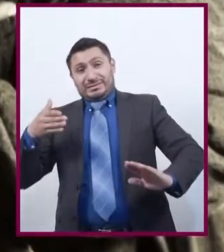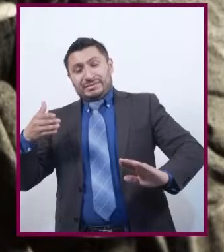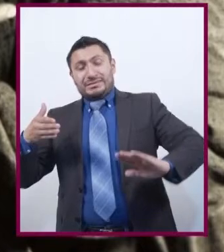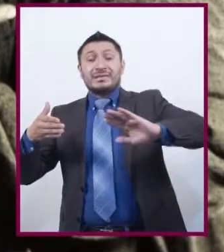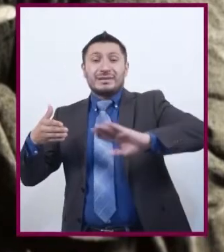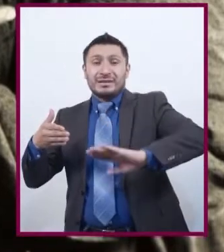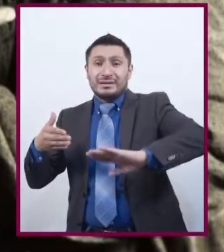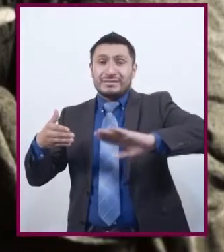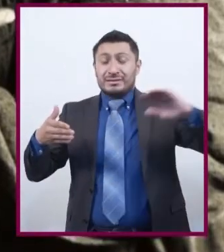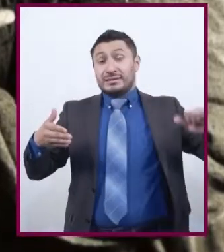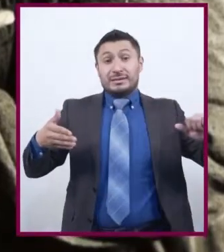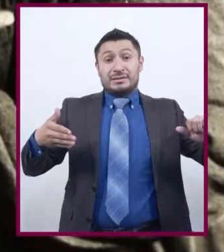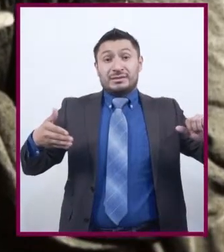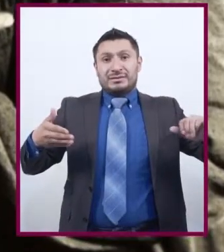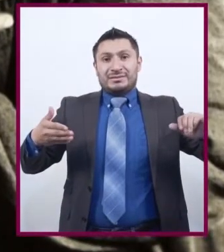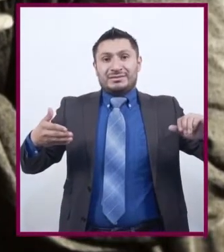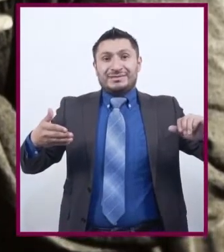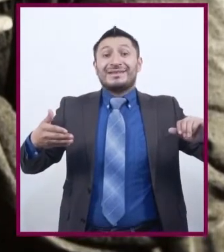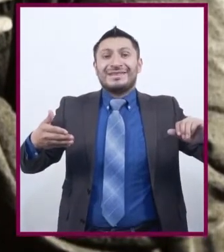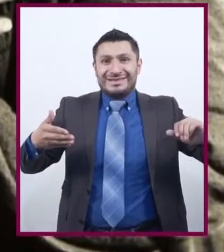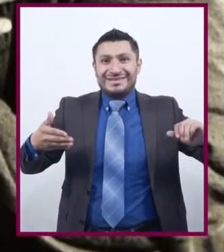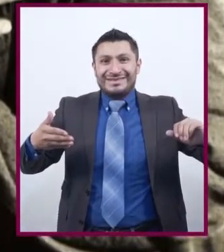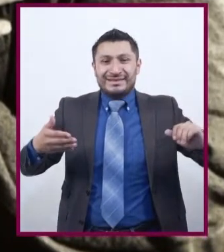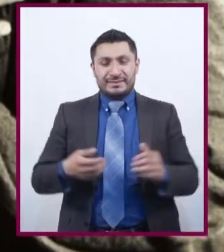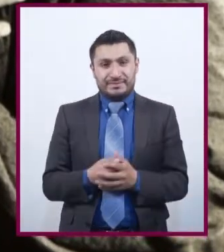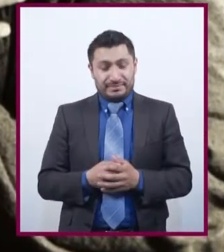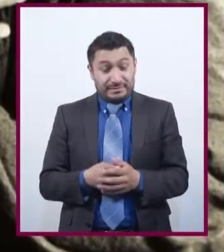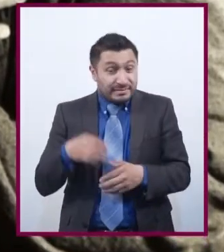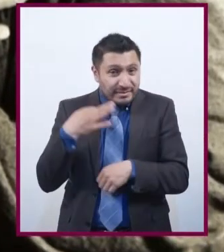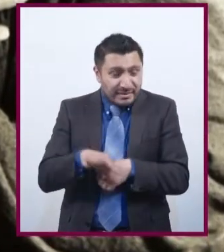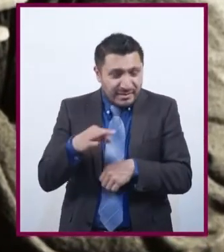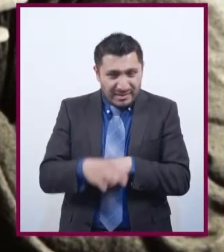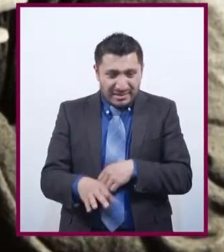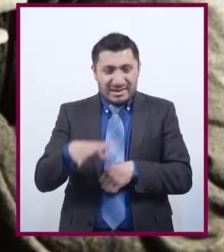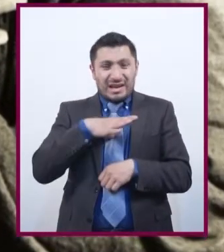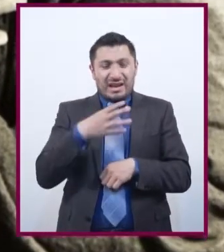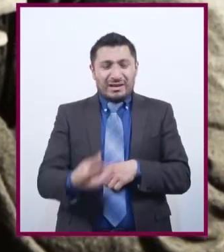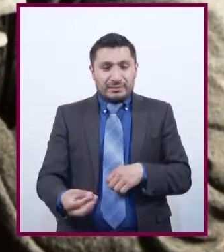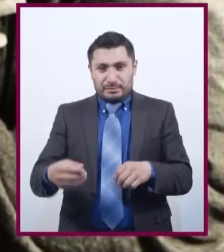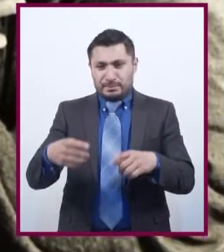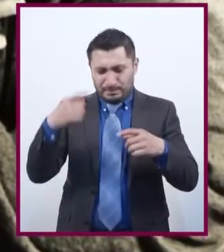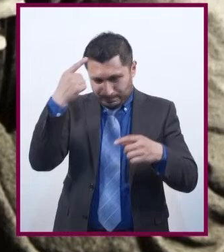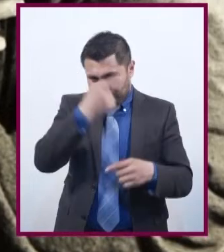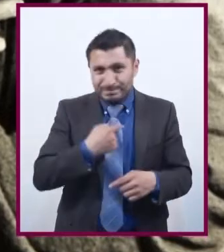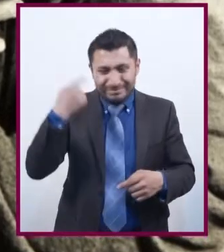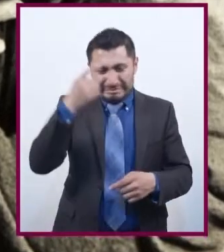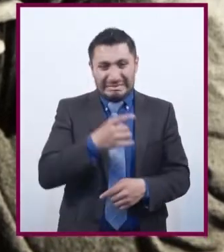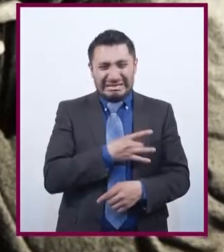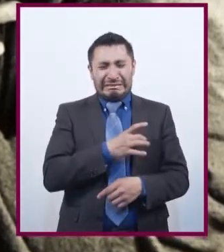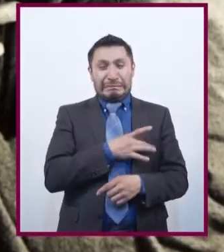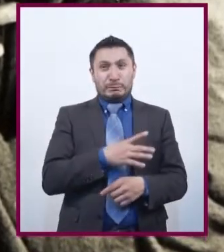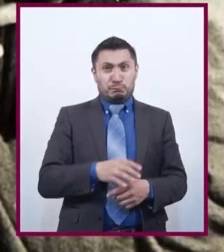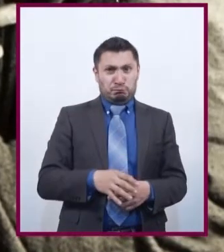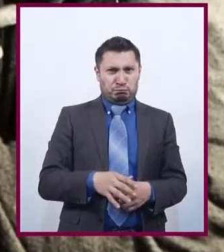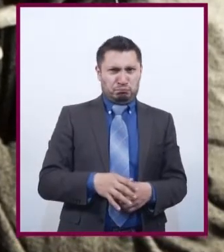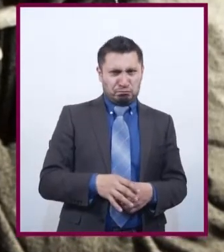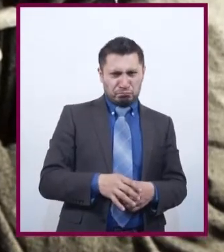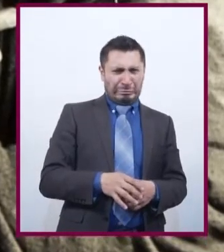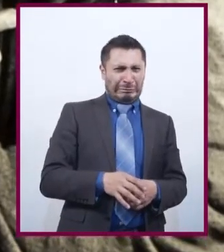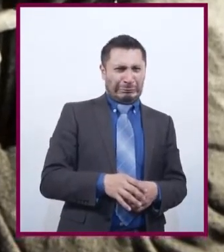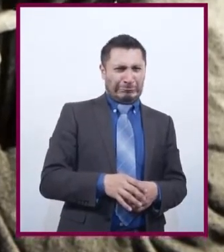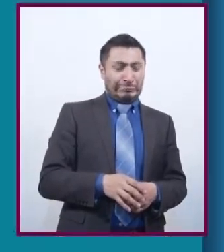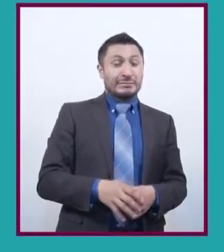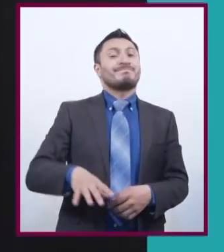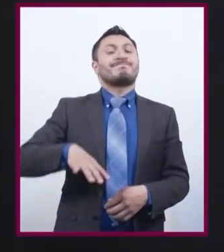asustó y retiró la mano y la mano del monstruo le invitó vivamente mientras ponía una grotesca expresión de